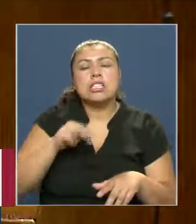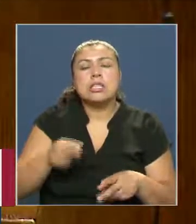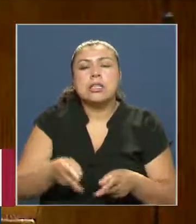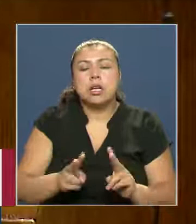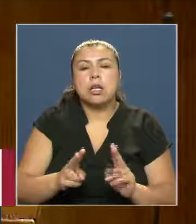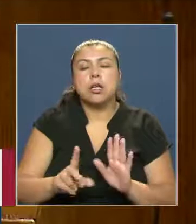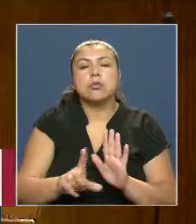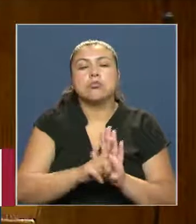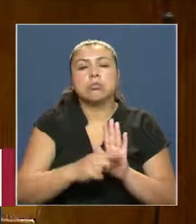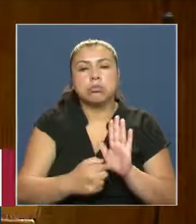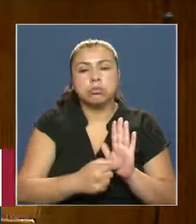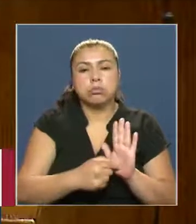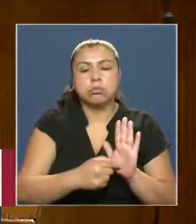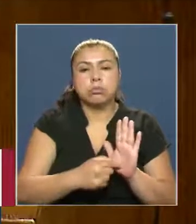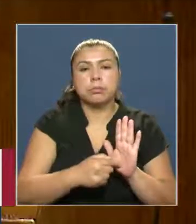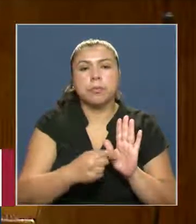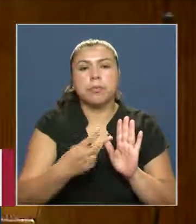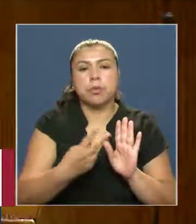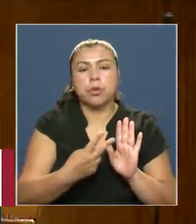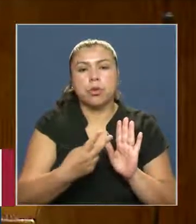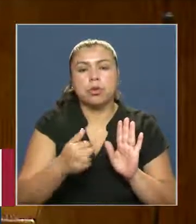leyes 16.282,